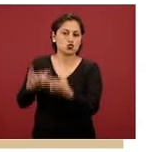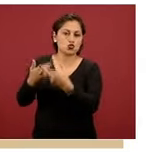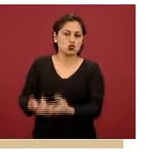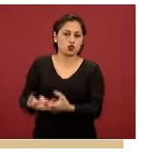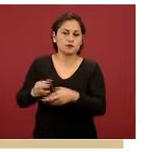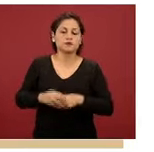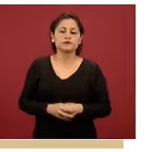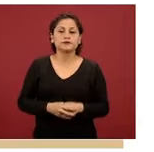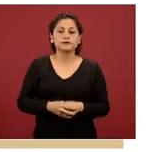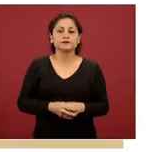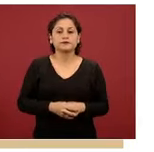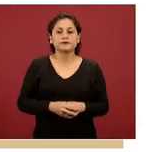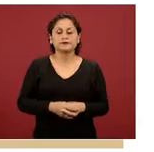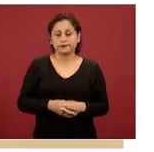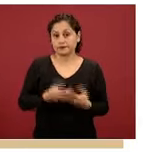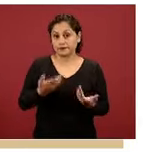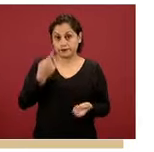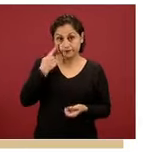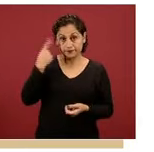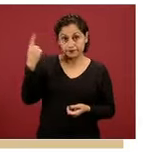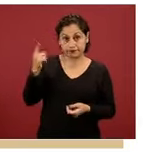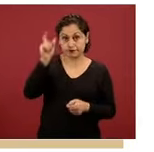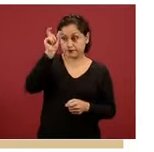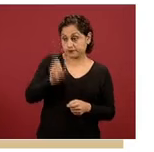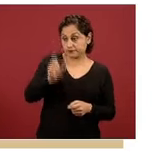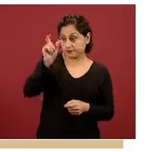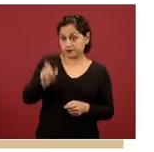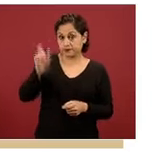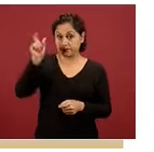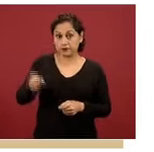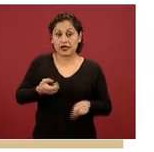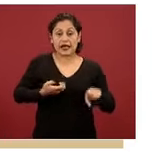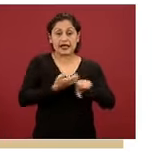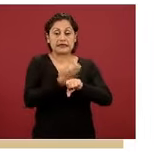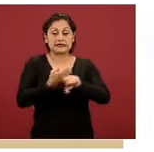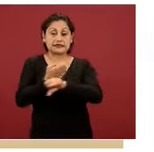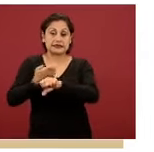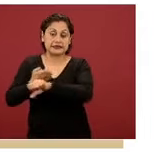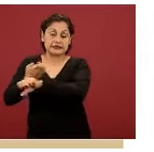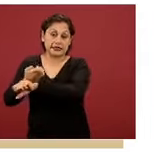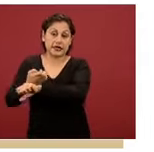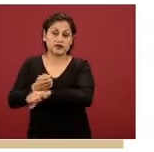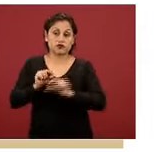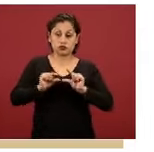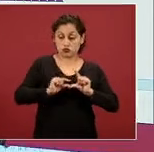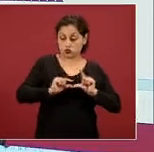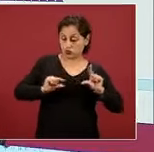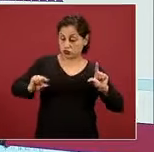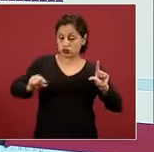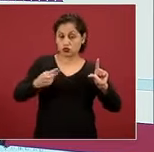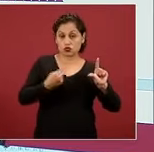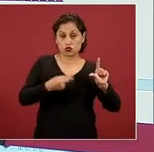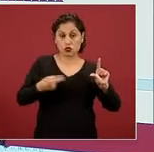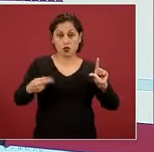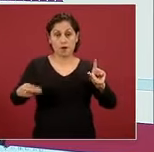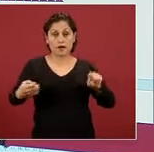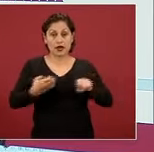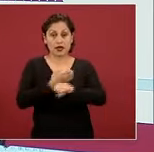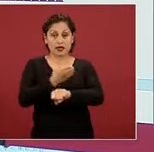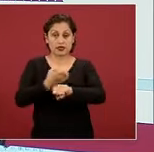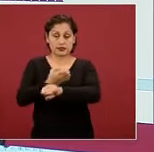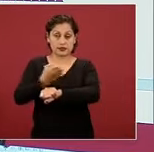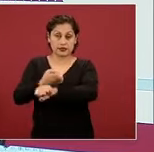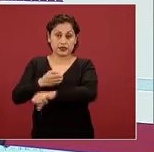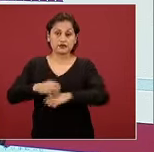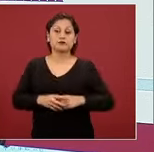ocupadas. En esta gráfica cada columna significa una entidad federativa, las etiquetas están aquí en la parte inferior por las iniciales